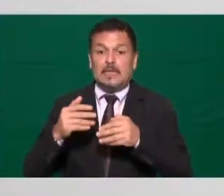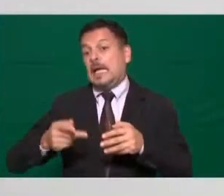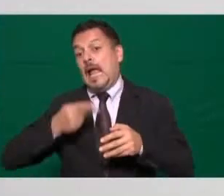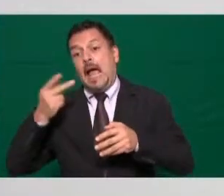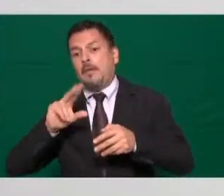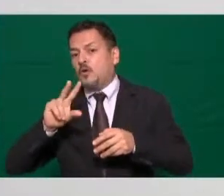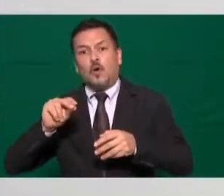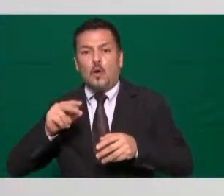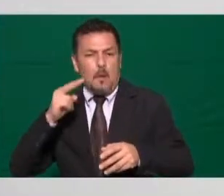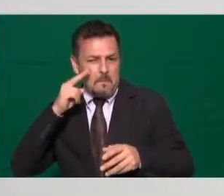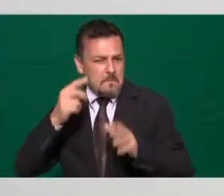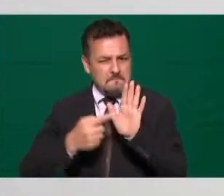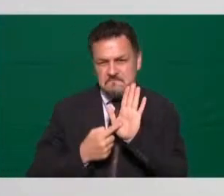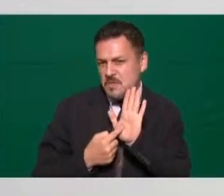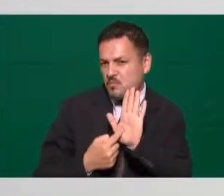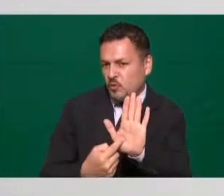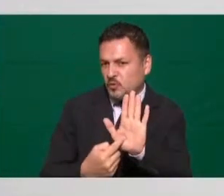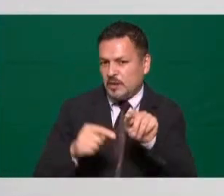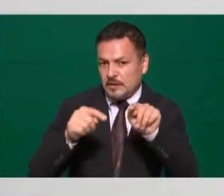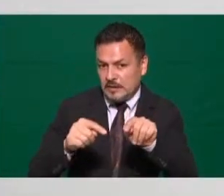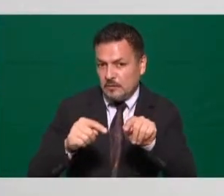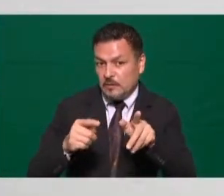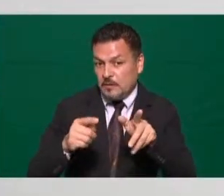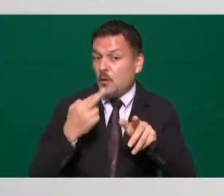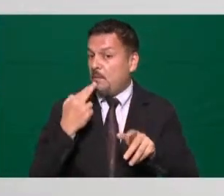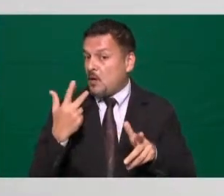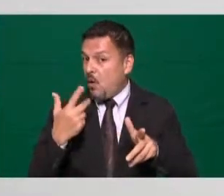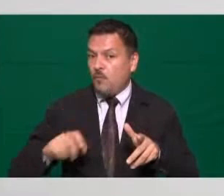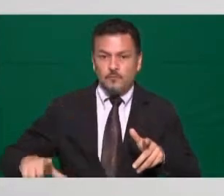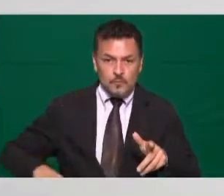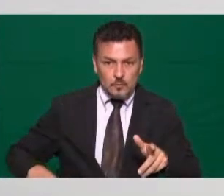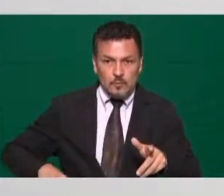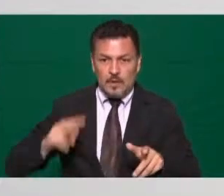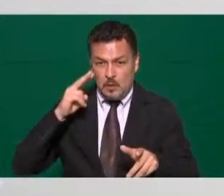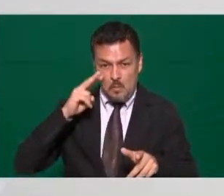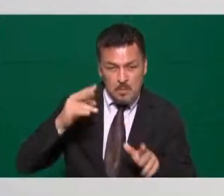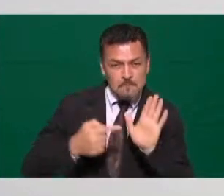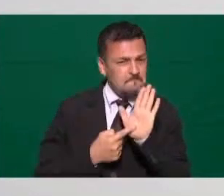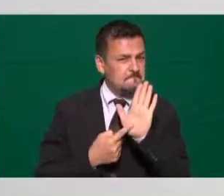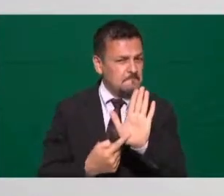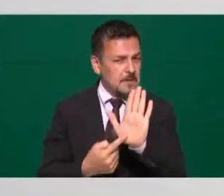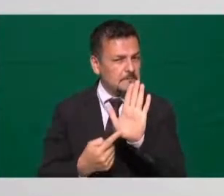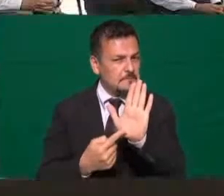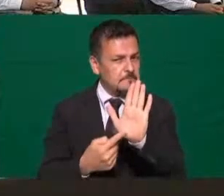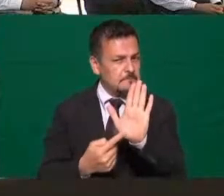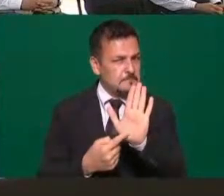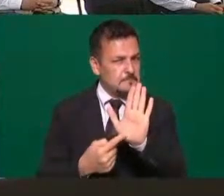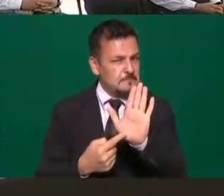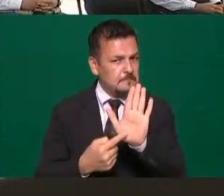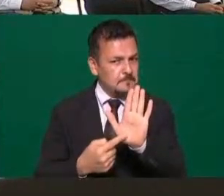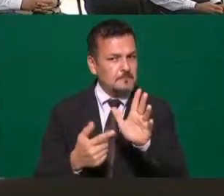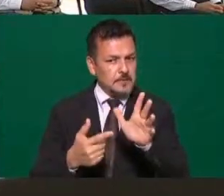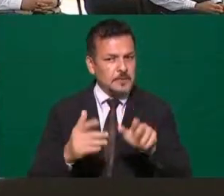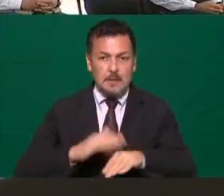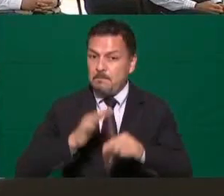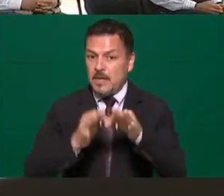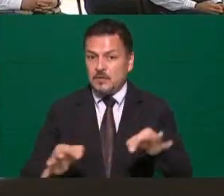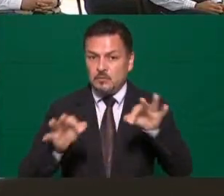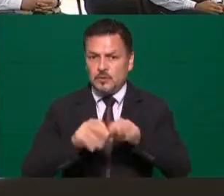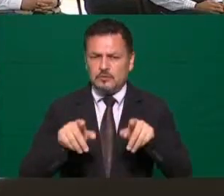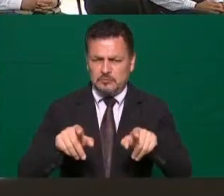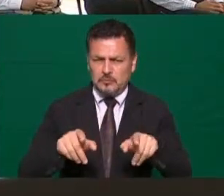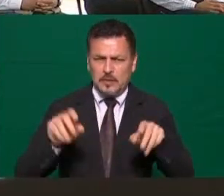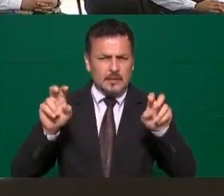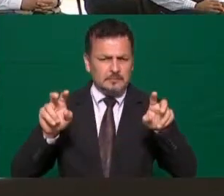Y eso es lo que caracteriza a un buen gobernante, que los hechos avalen sus dichos. Hablar de escuelas que